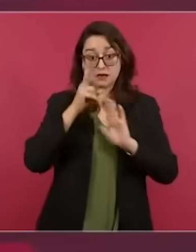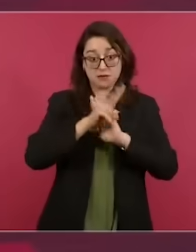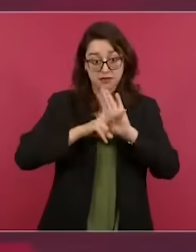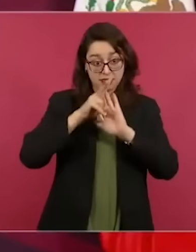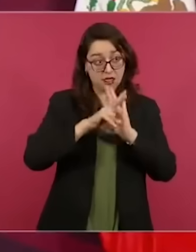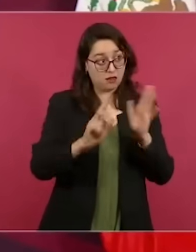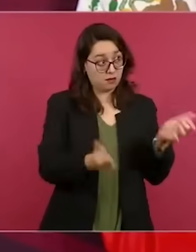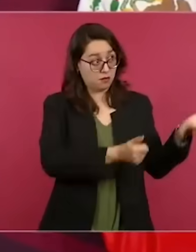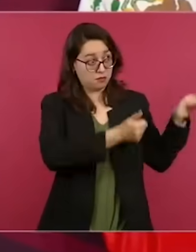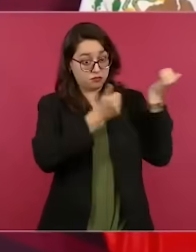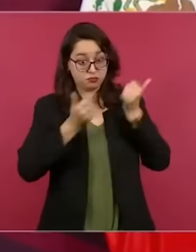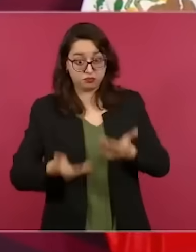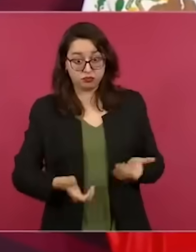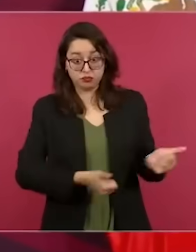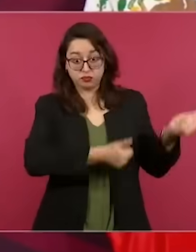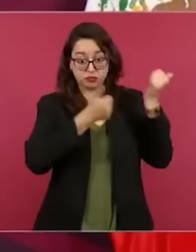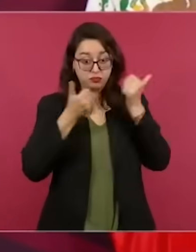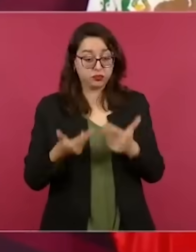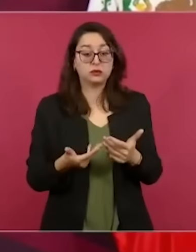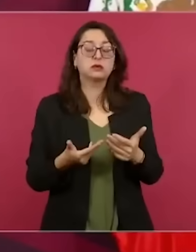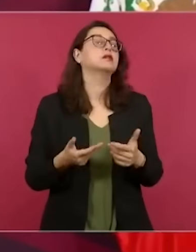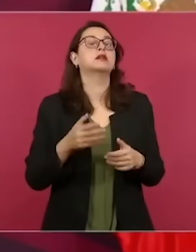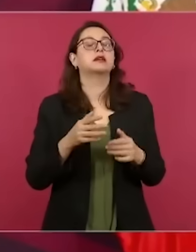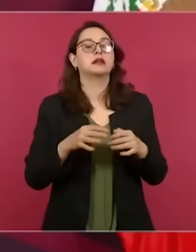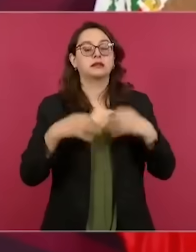y una relatoría